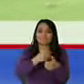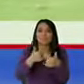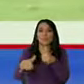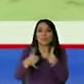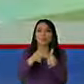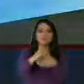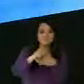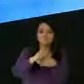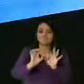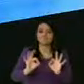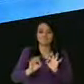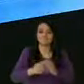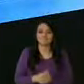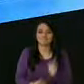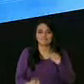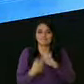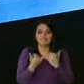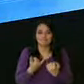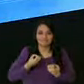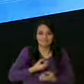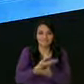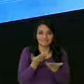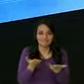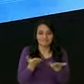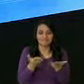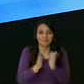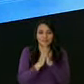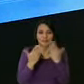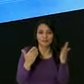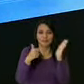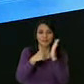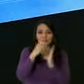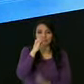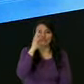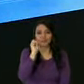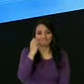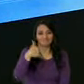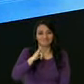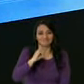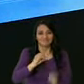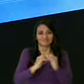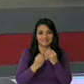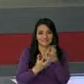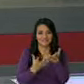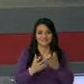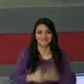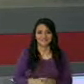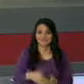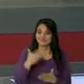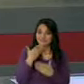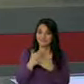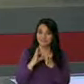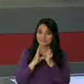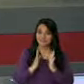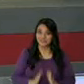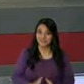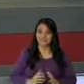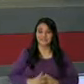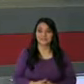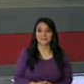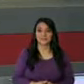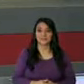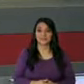Guillermo Almada. Hasta aquí con la primera actualización noticiosa del Comercio en un clic. Continuamos con más información. Gracias, mi querida Ana